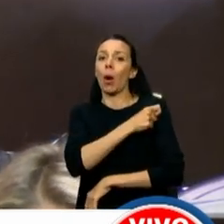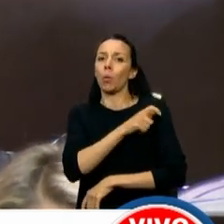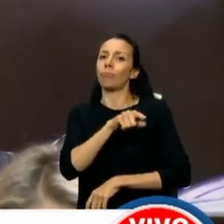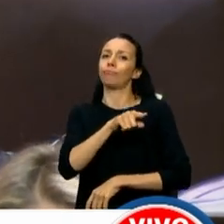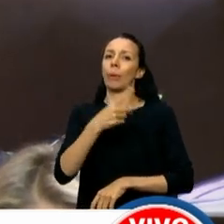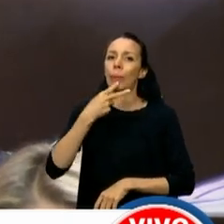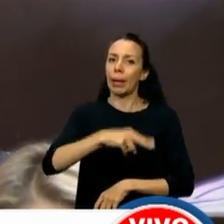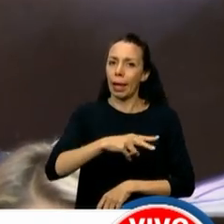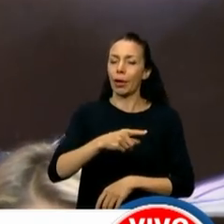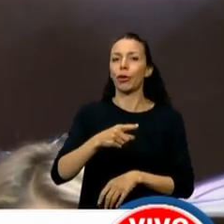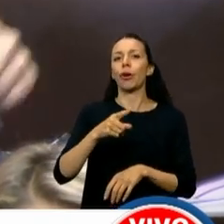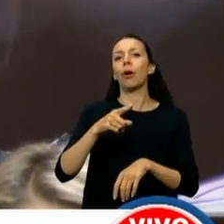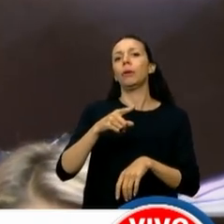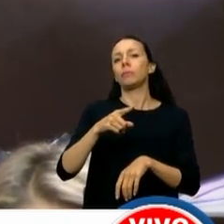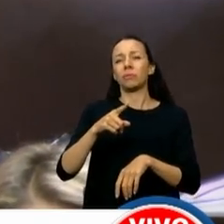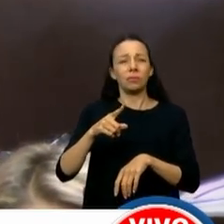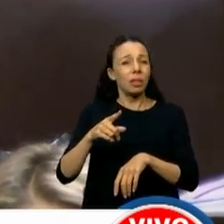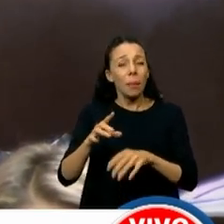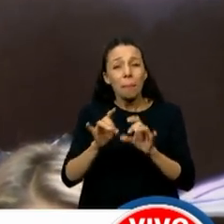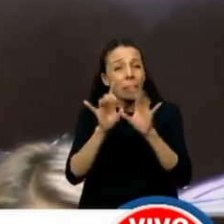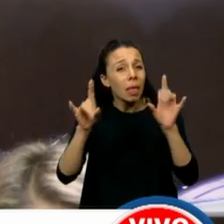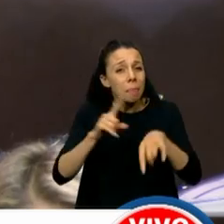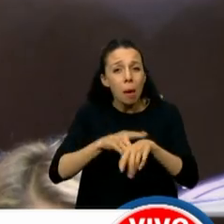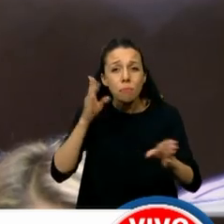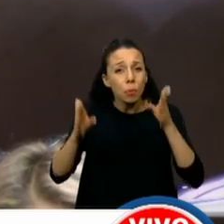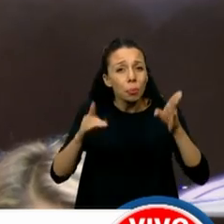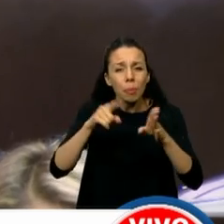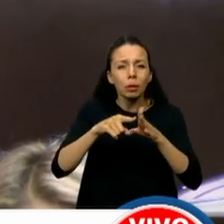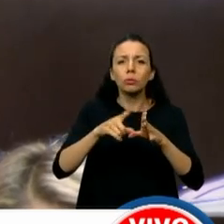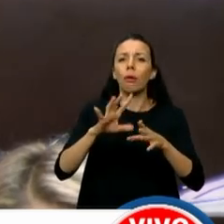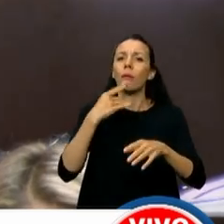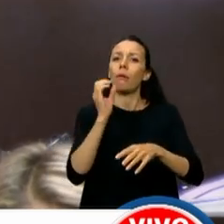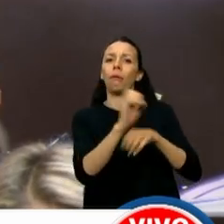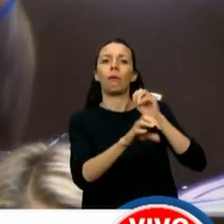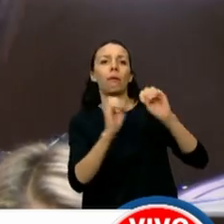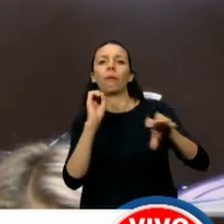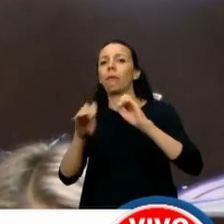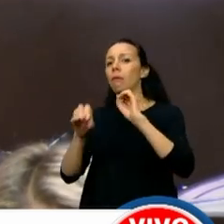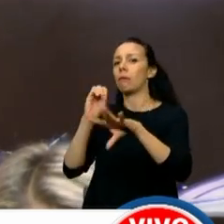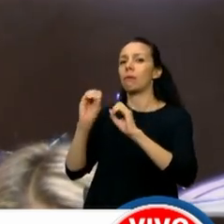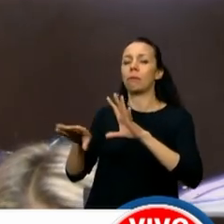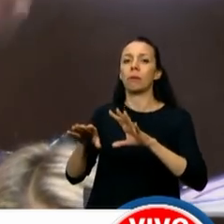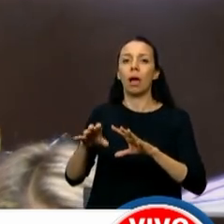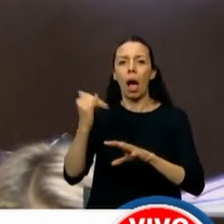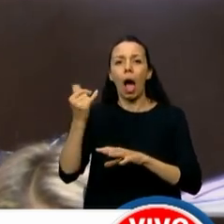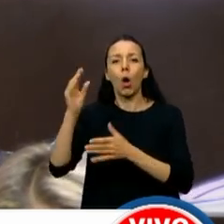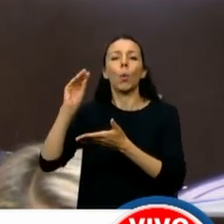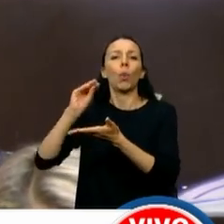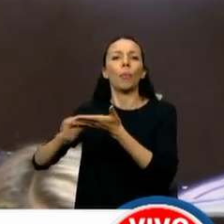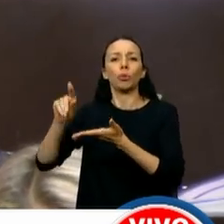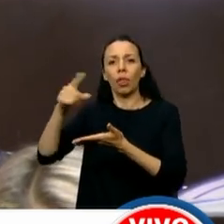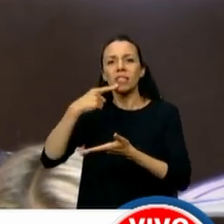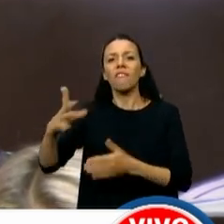pandemia diciendo barbaridades en contra lo que nosotros estuvimos haciendo y ahí hay un diputado que decía falta vacunar falta vacunar